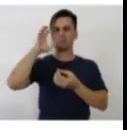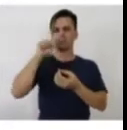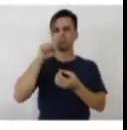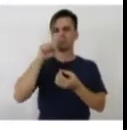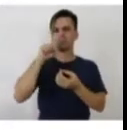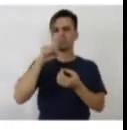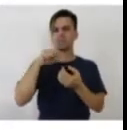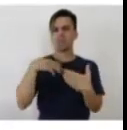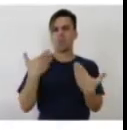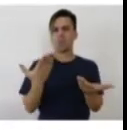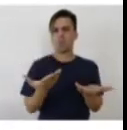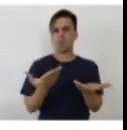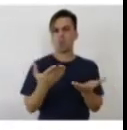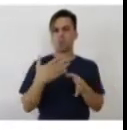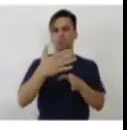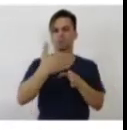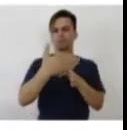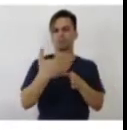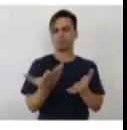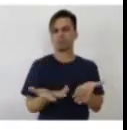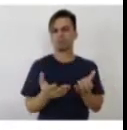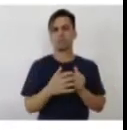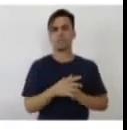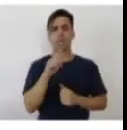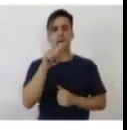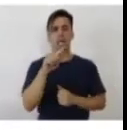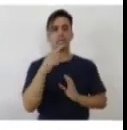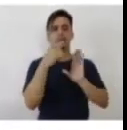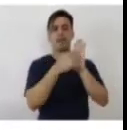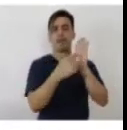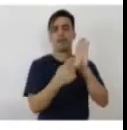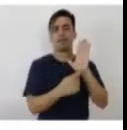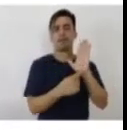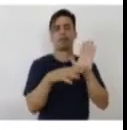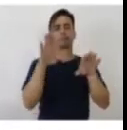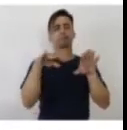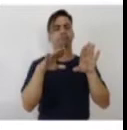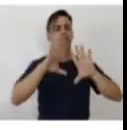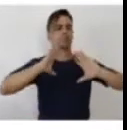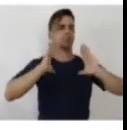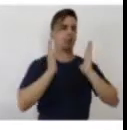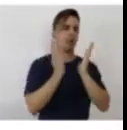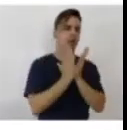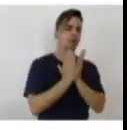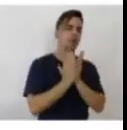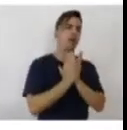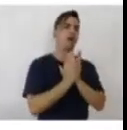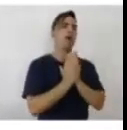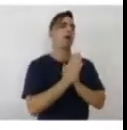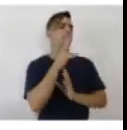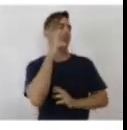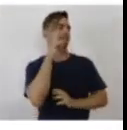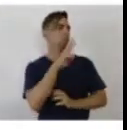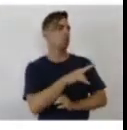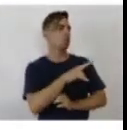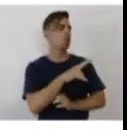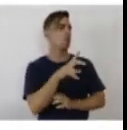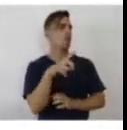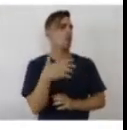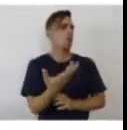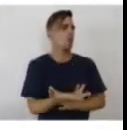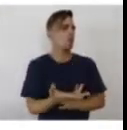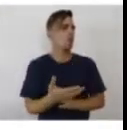el sentido de la desigualdad y este es un elemento que generalmente